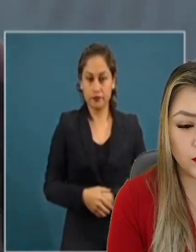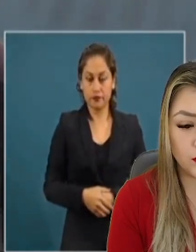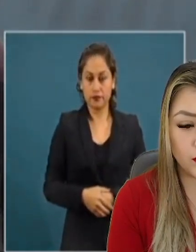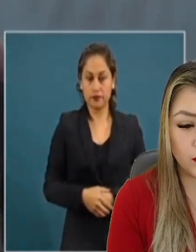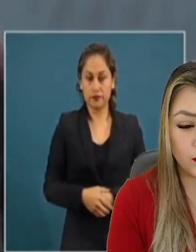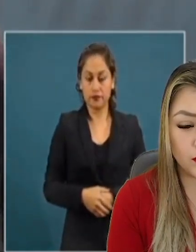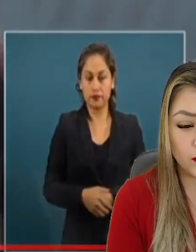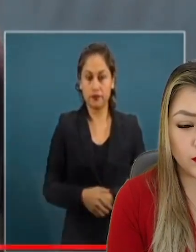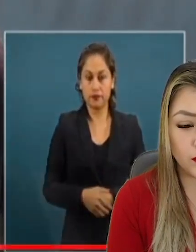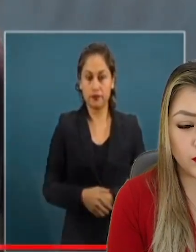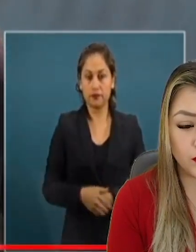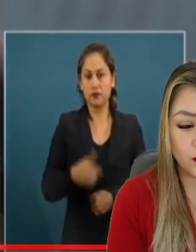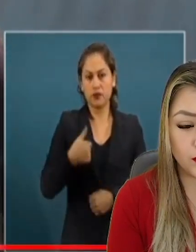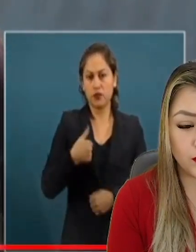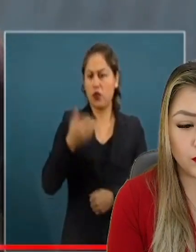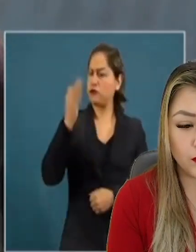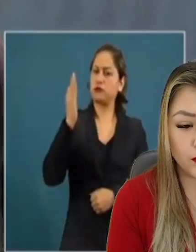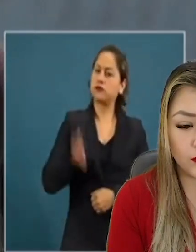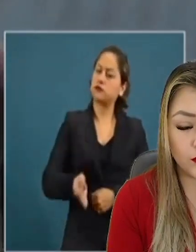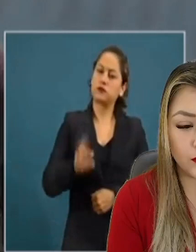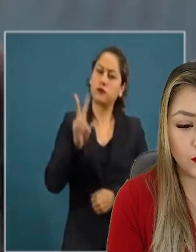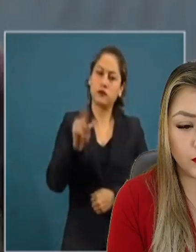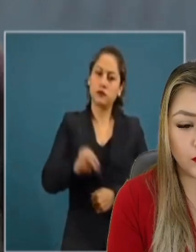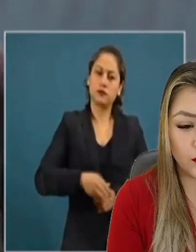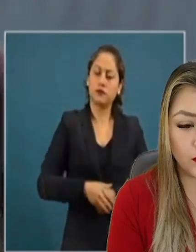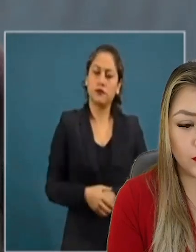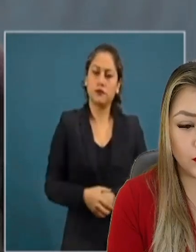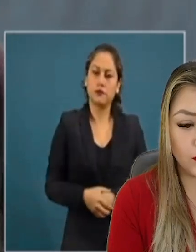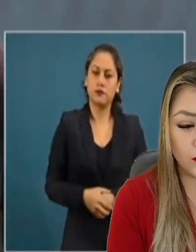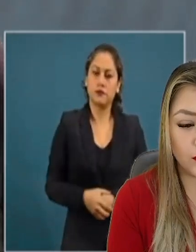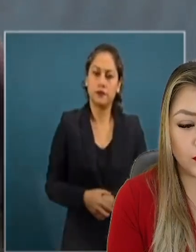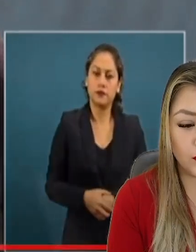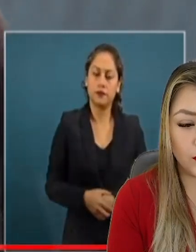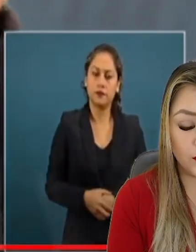No, acepto eso.